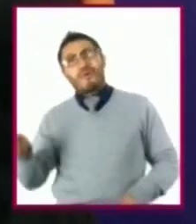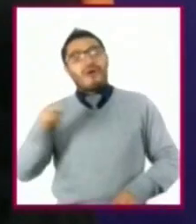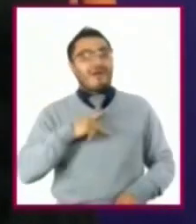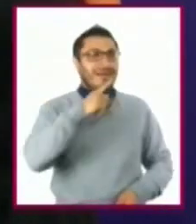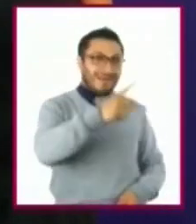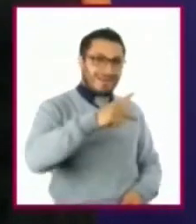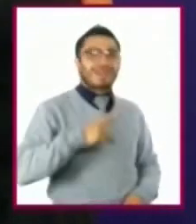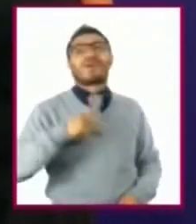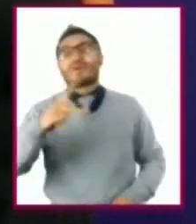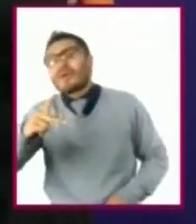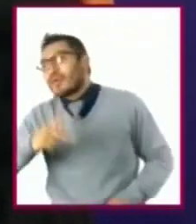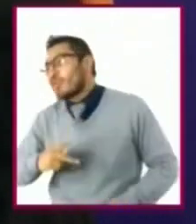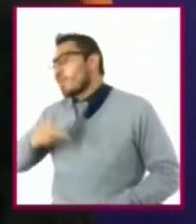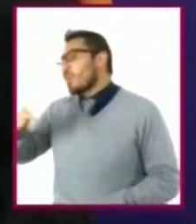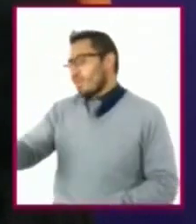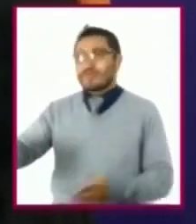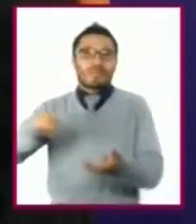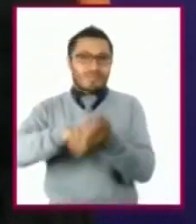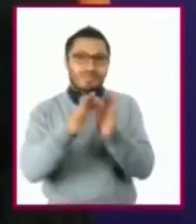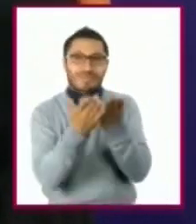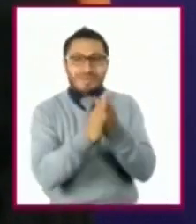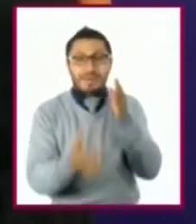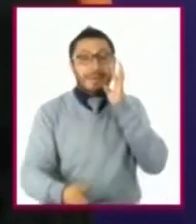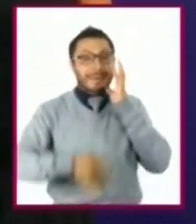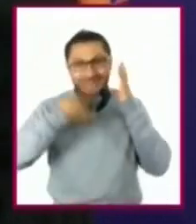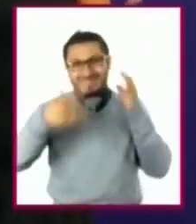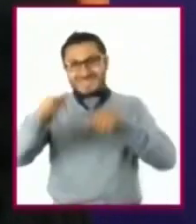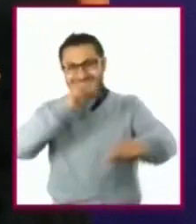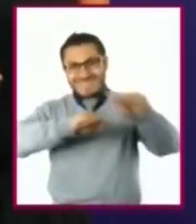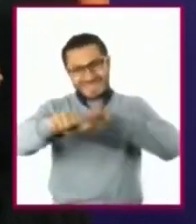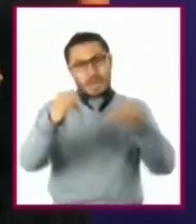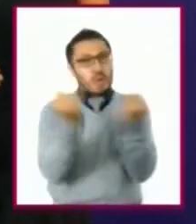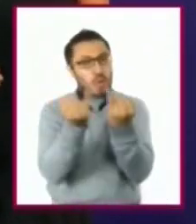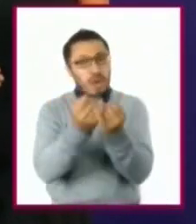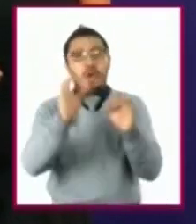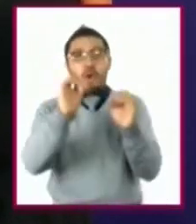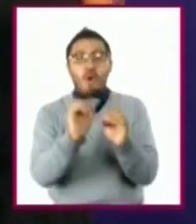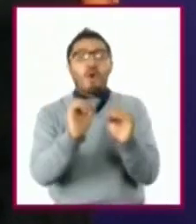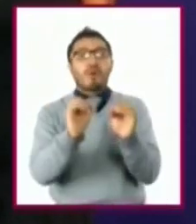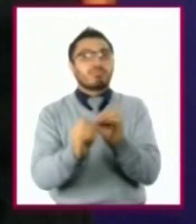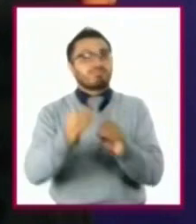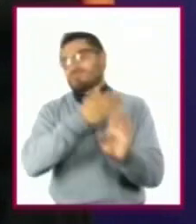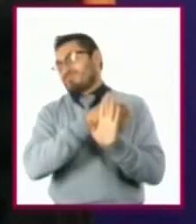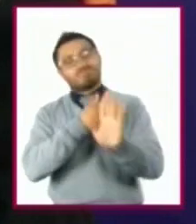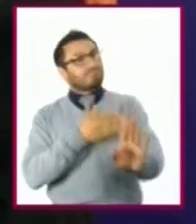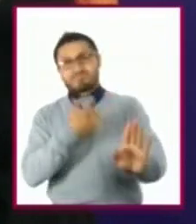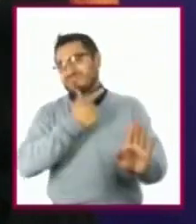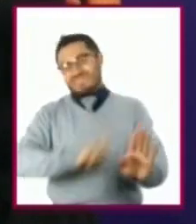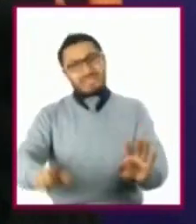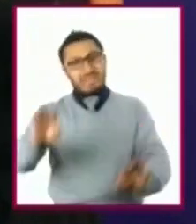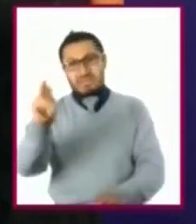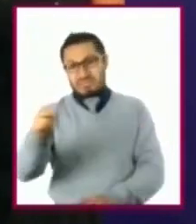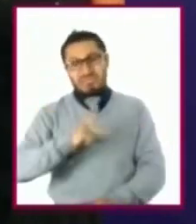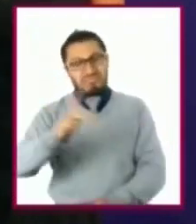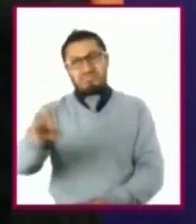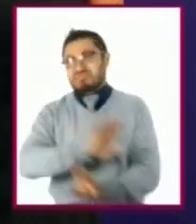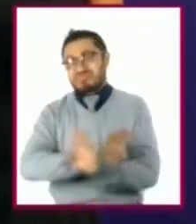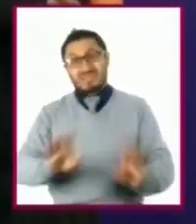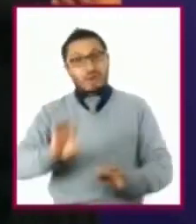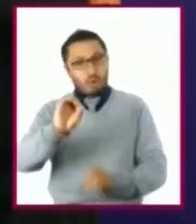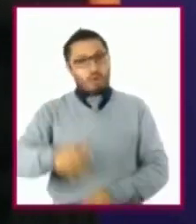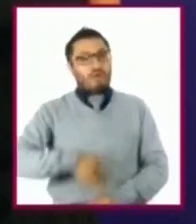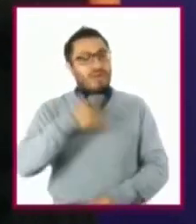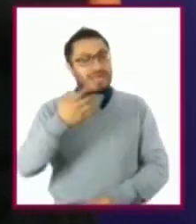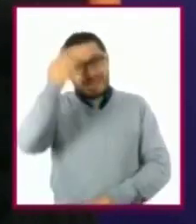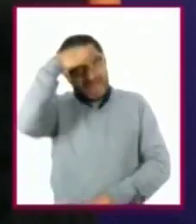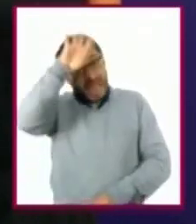los personajes de la obra, sentir empatía o rechazo, incluso si no han compartido alguna de las experiencias que ellos han vivido.